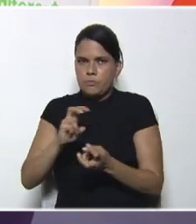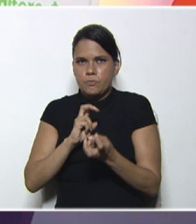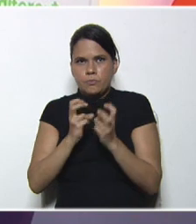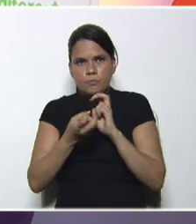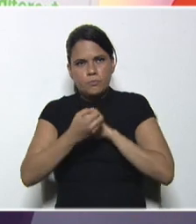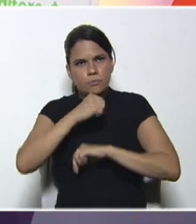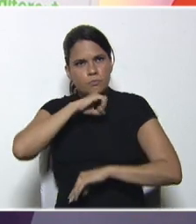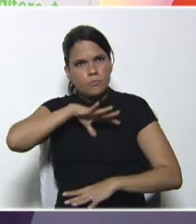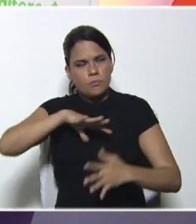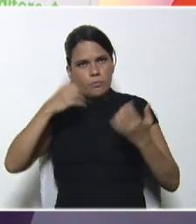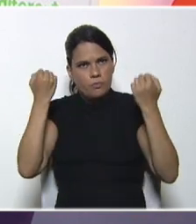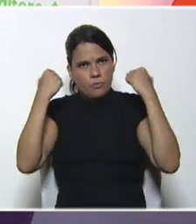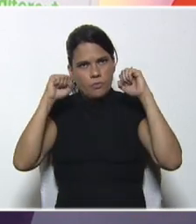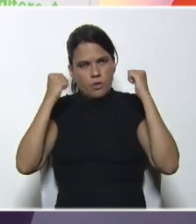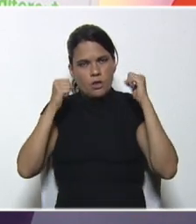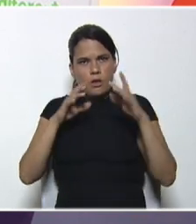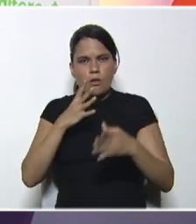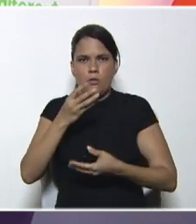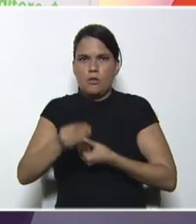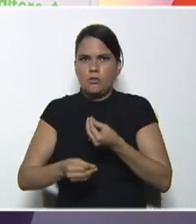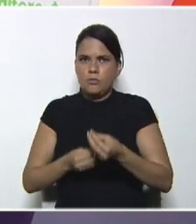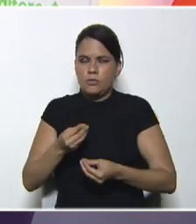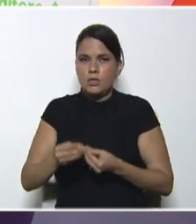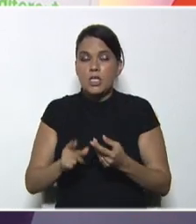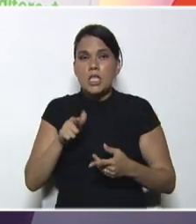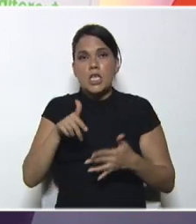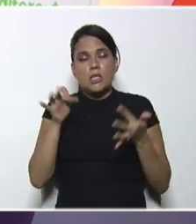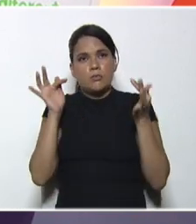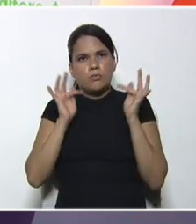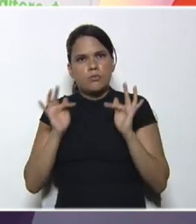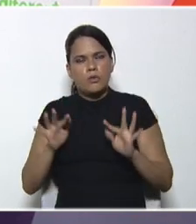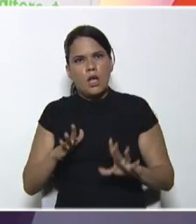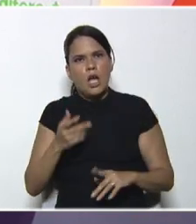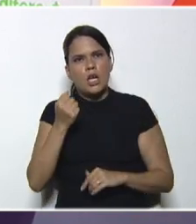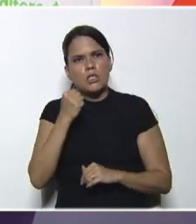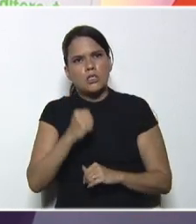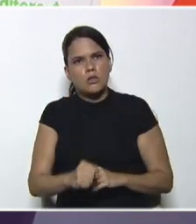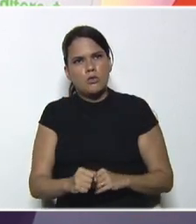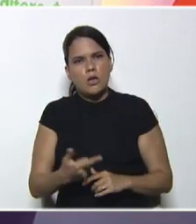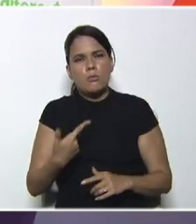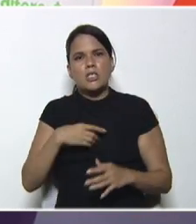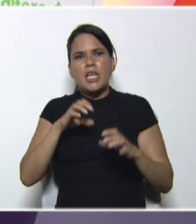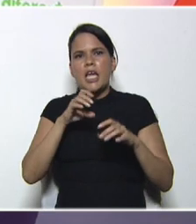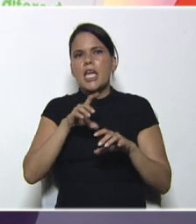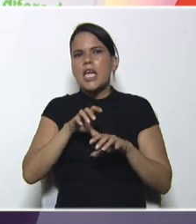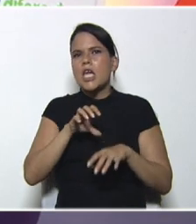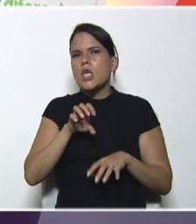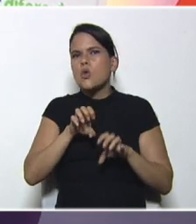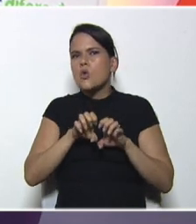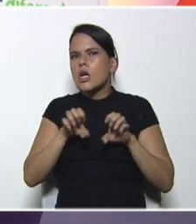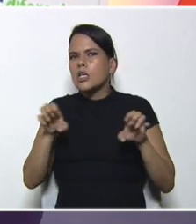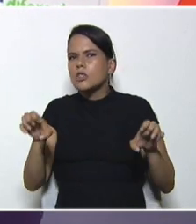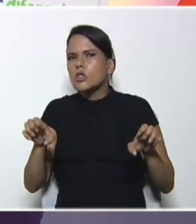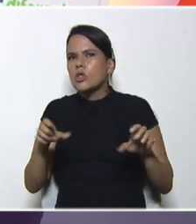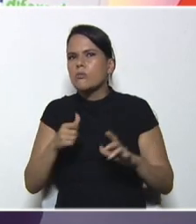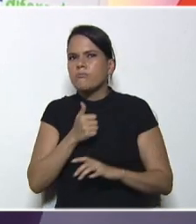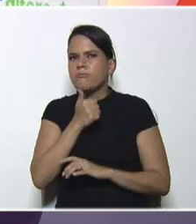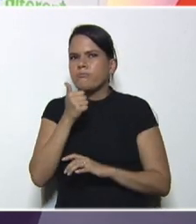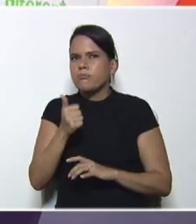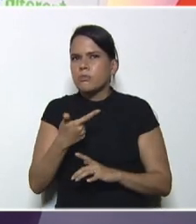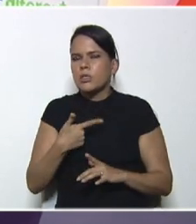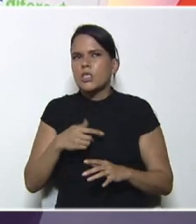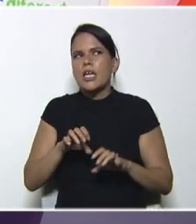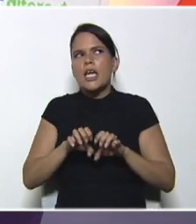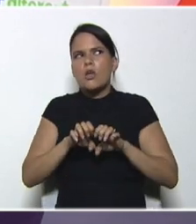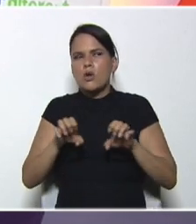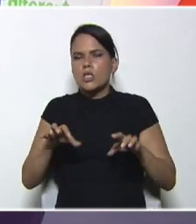teóricos prácticos que vamos a llevar a cabo. Y de esa manera garantizamos esa educación de calidad en relación a la